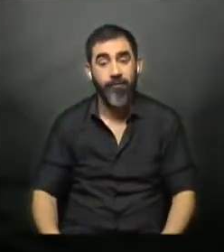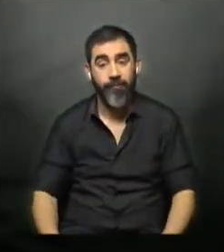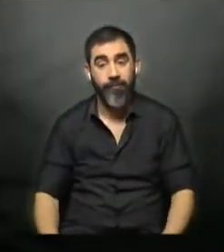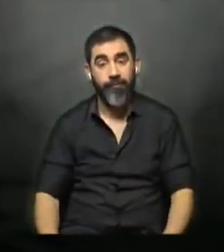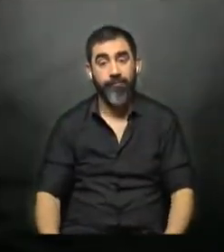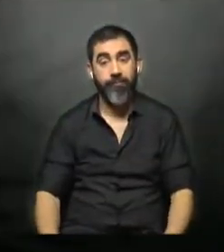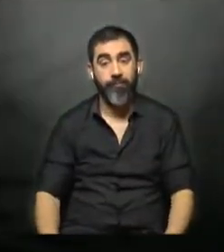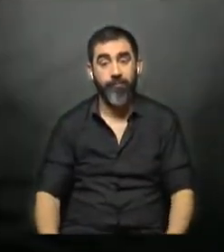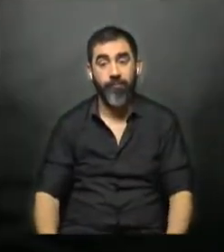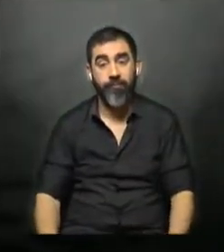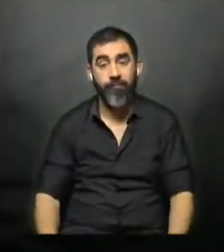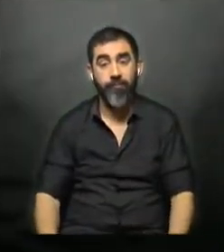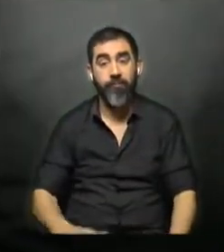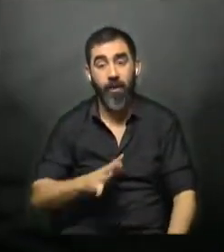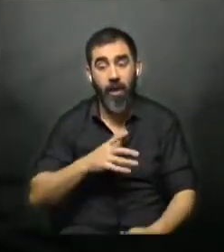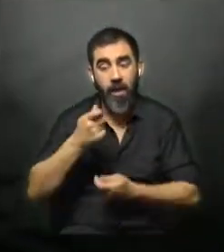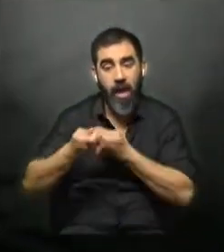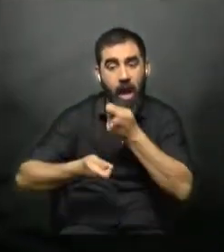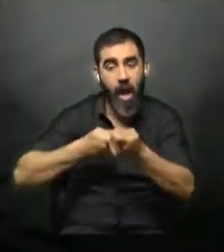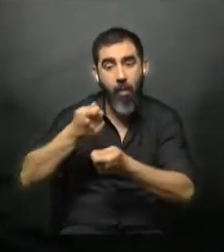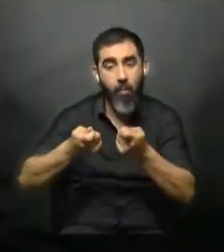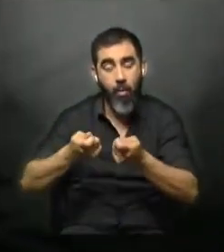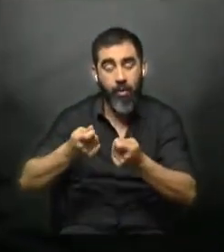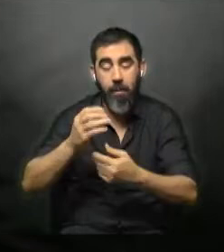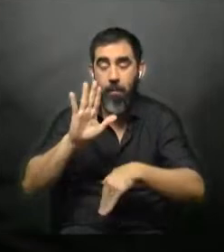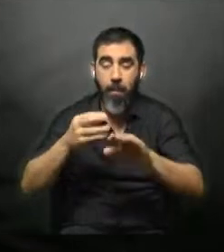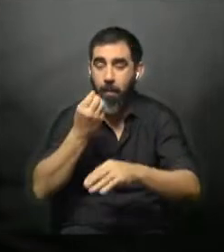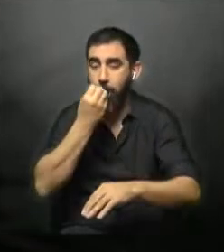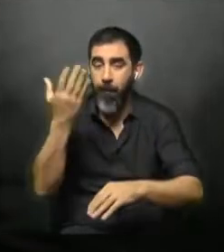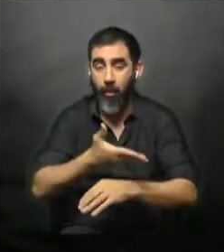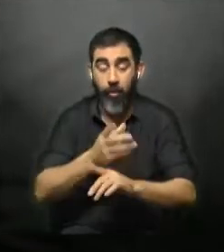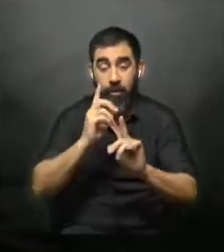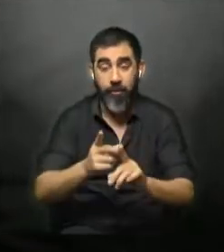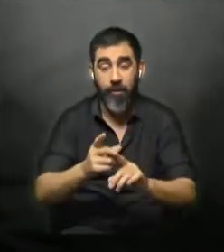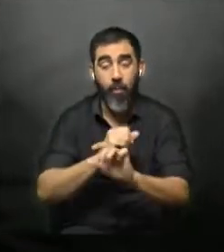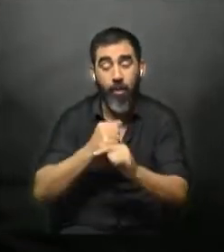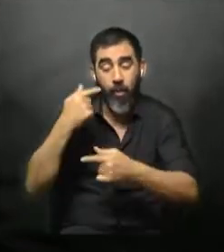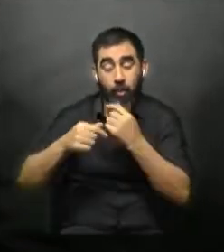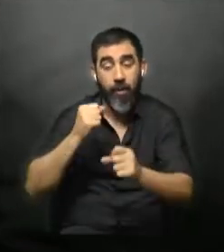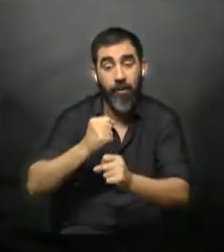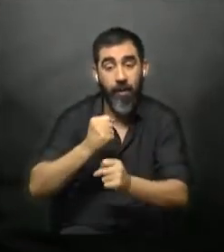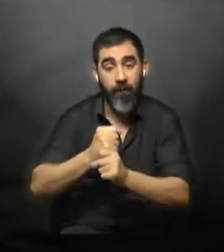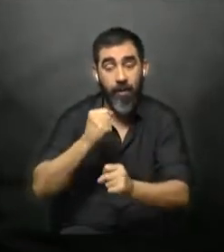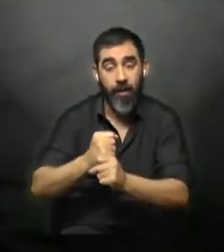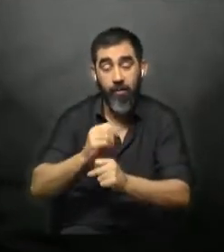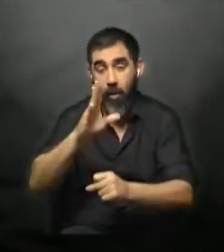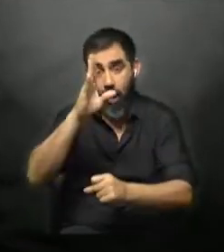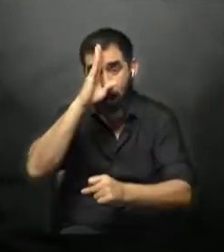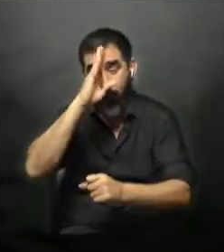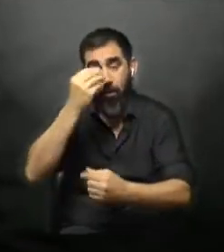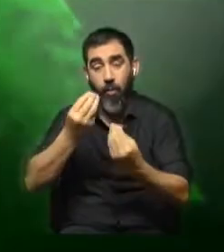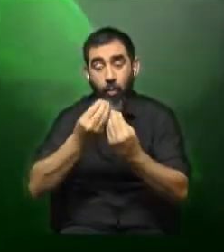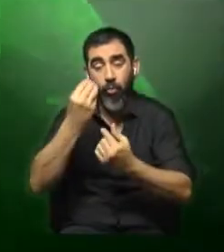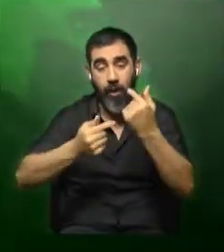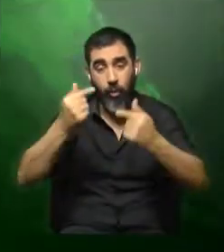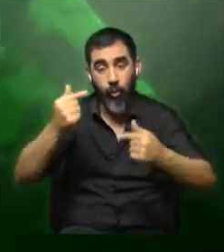esto siempre genera más aportes que lo que se ve, incluso ahora podemos seguir trabajando, aprendimos un montón de